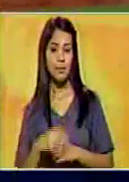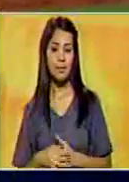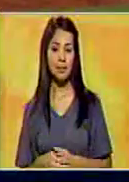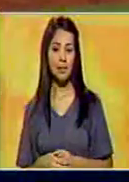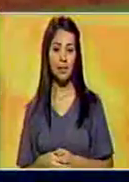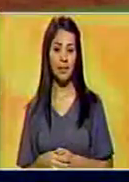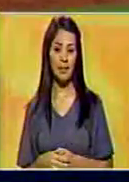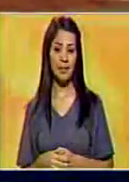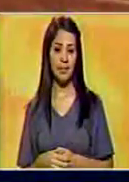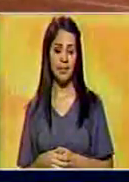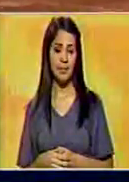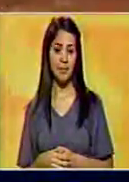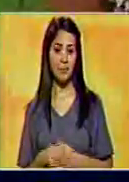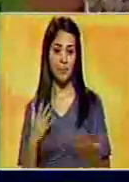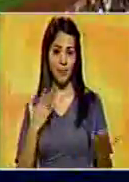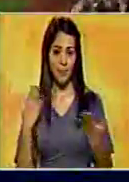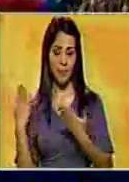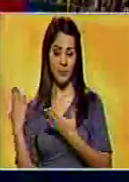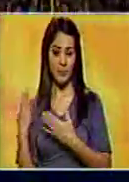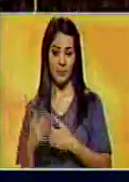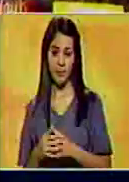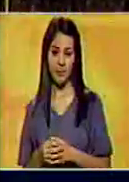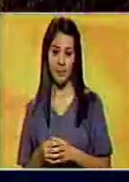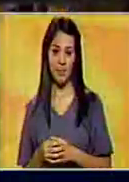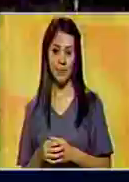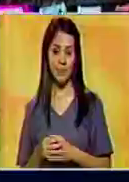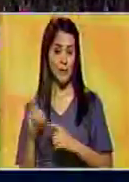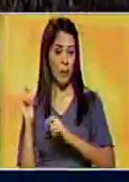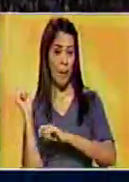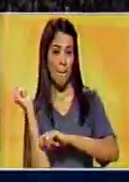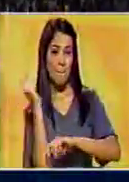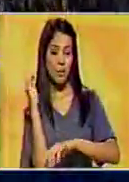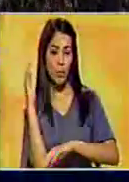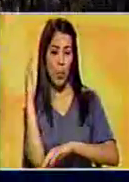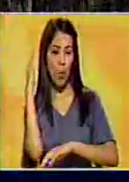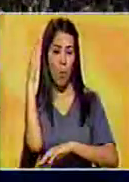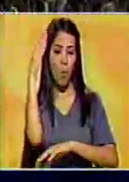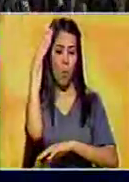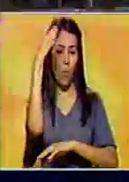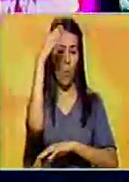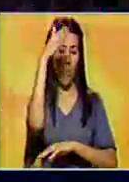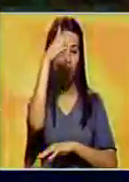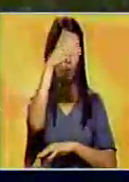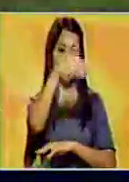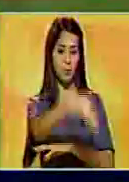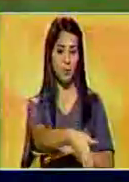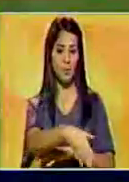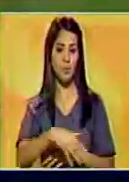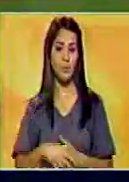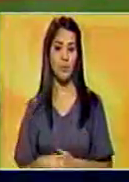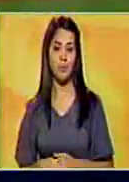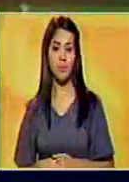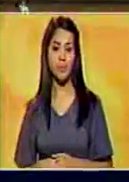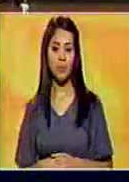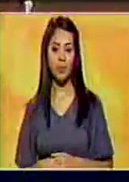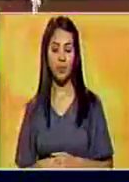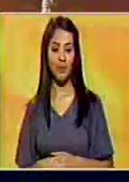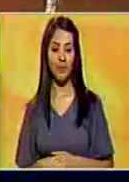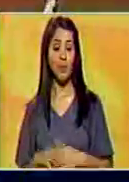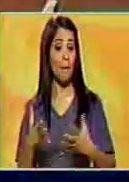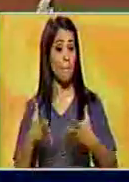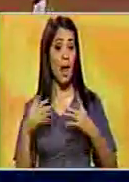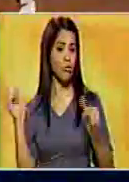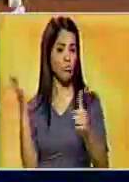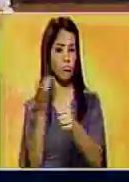Stadium para darle la ventaja a los de casa. Aroldis Chapman salió a lanzar una entrada y dos tercios para conseguir